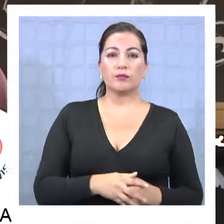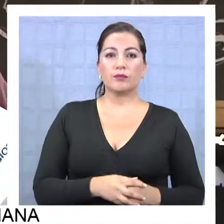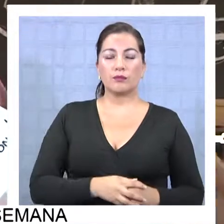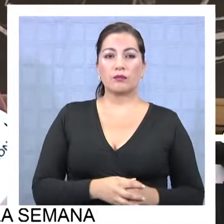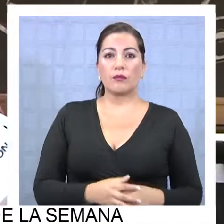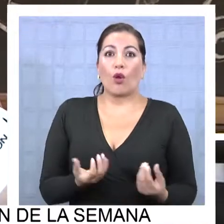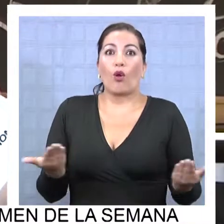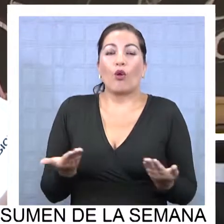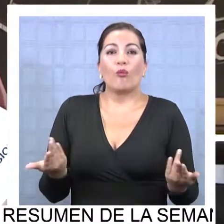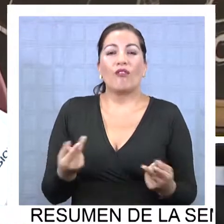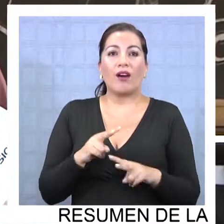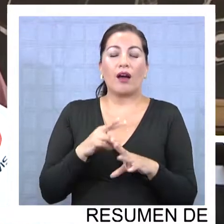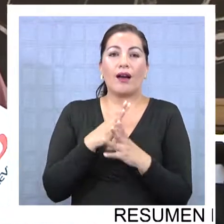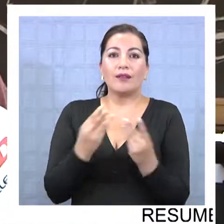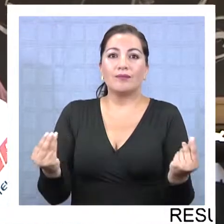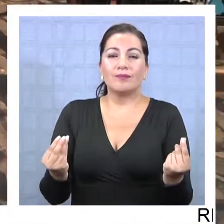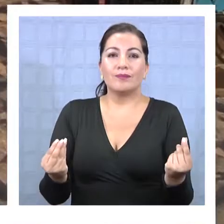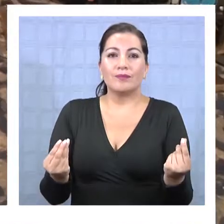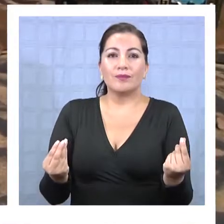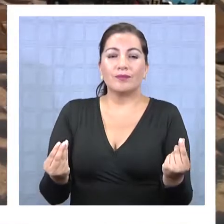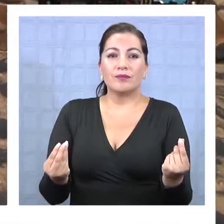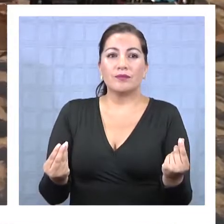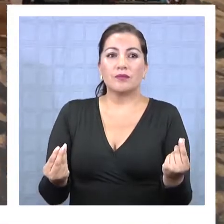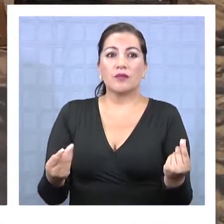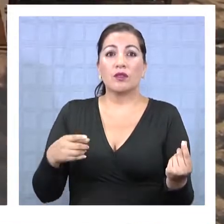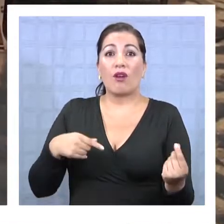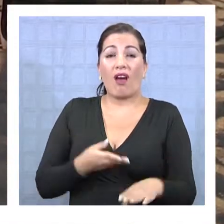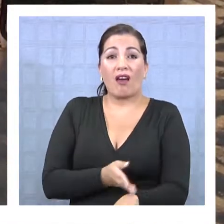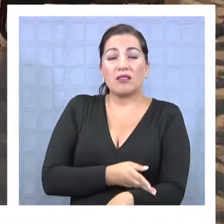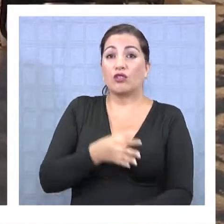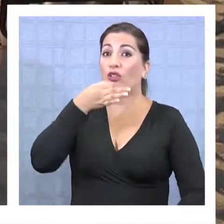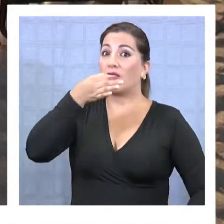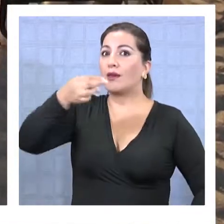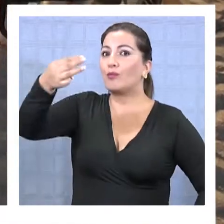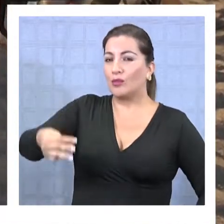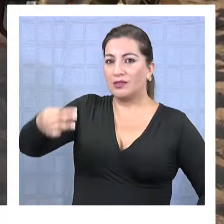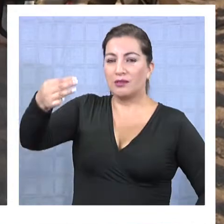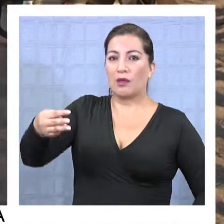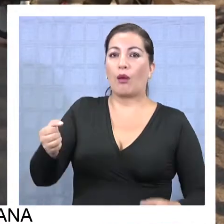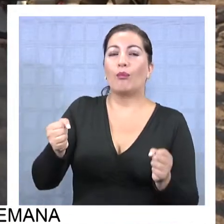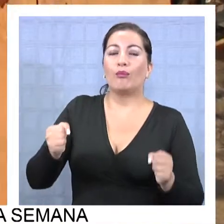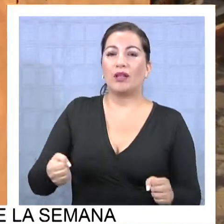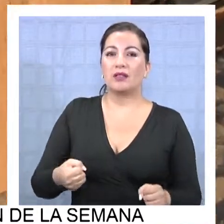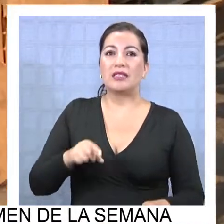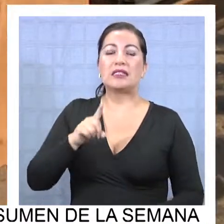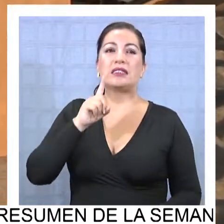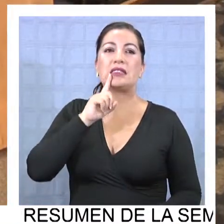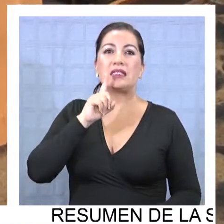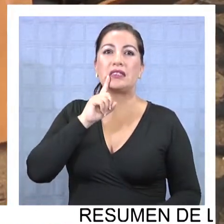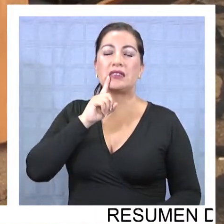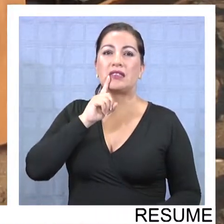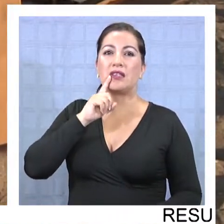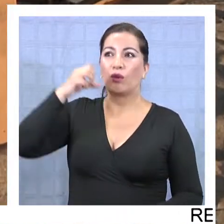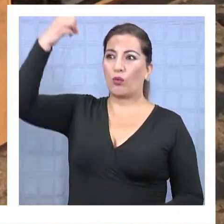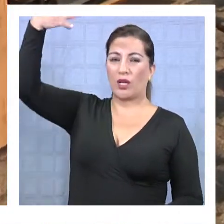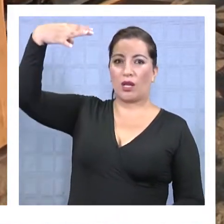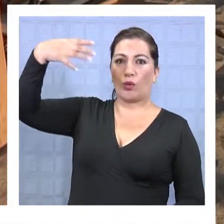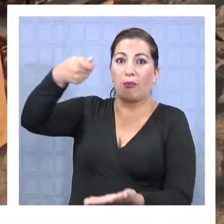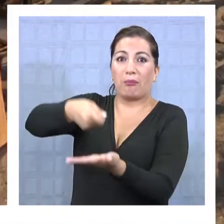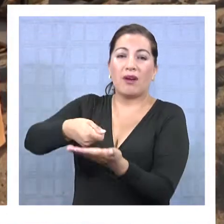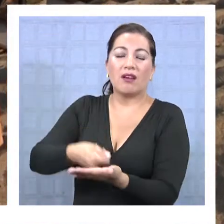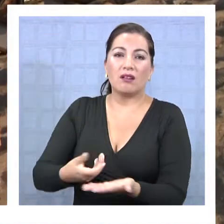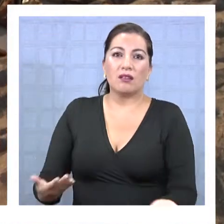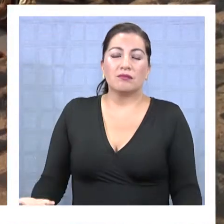poder resolver ese tema lo planteamos en su momento al municipio y todos si podíamos obtener un empalme, cancelar la